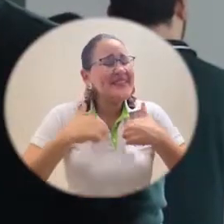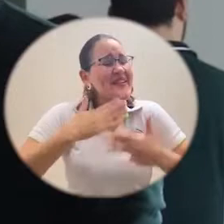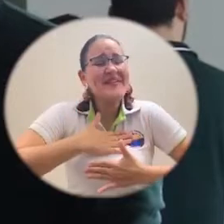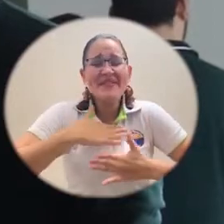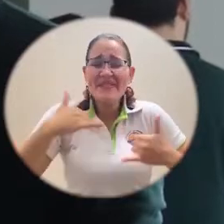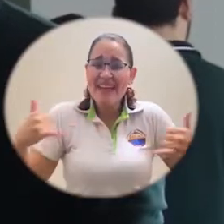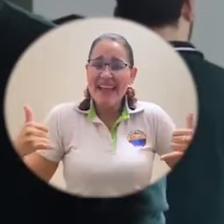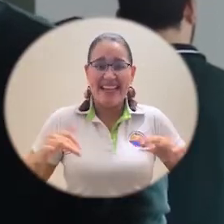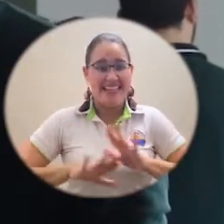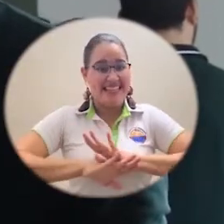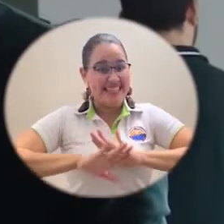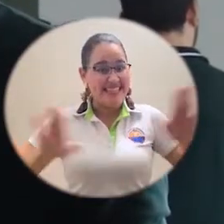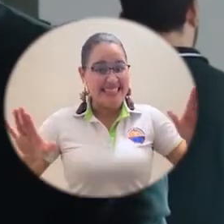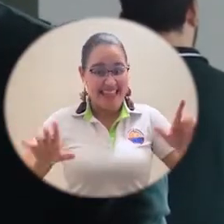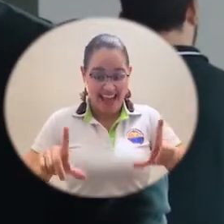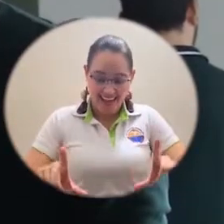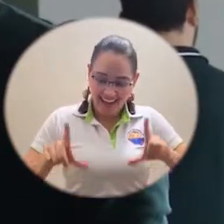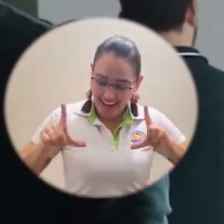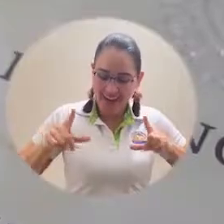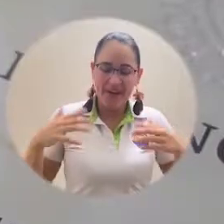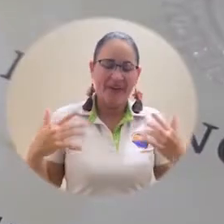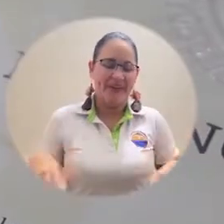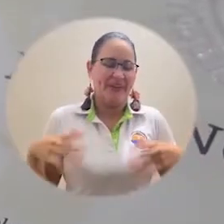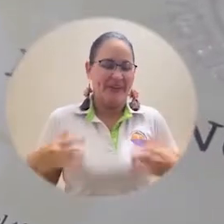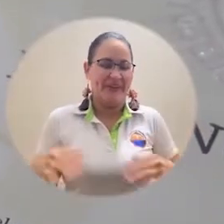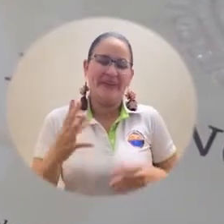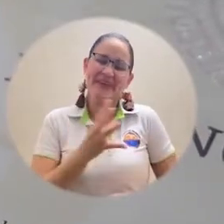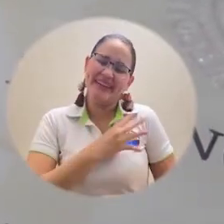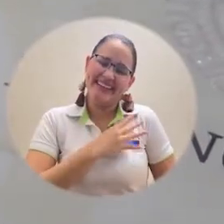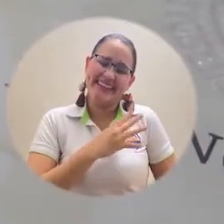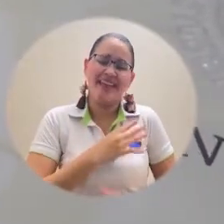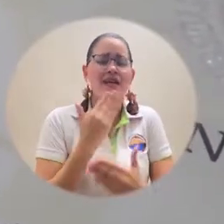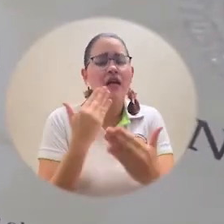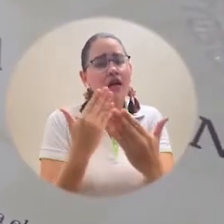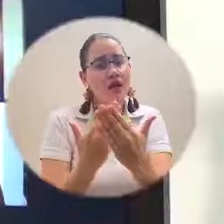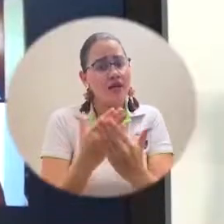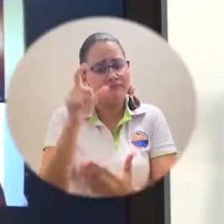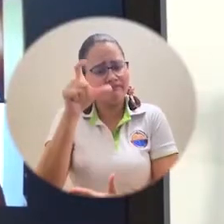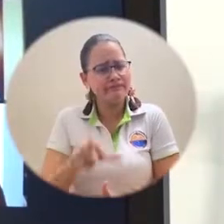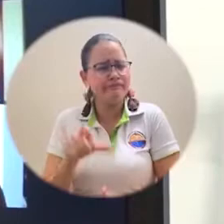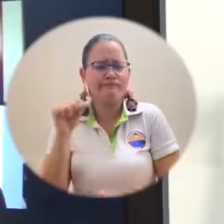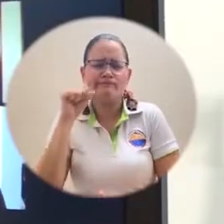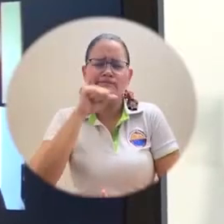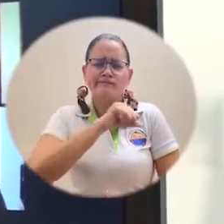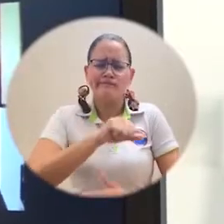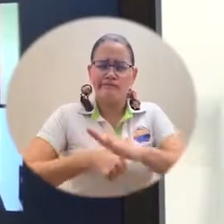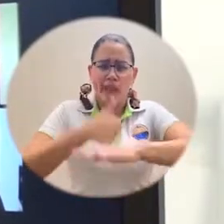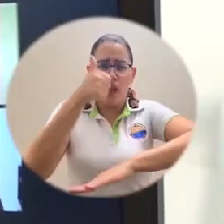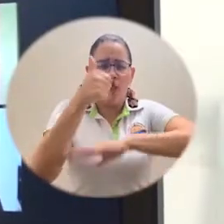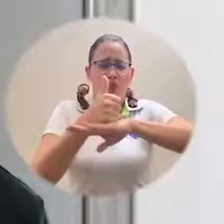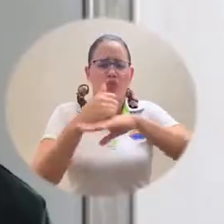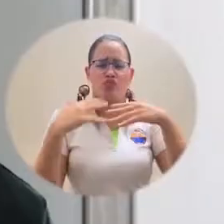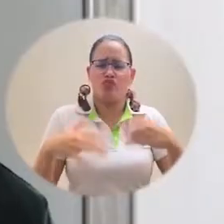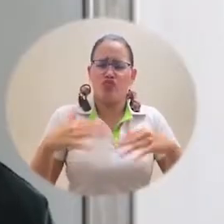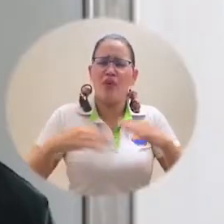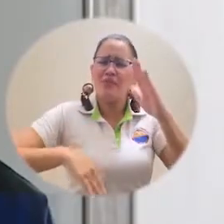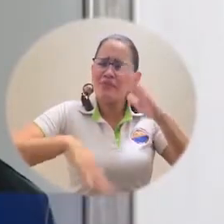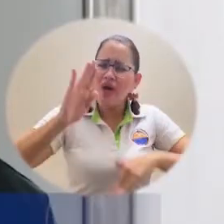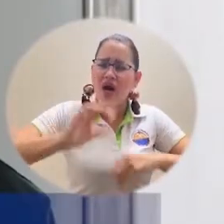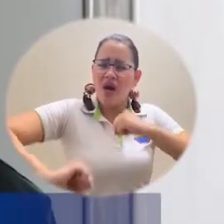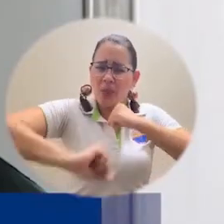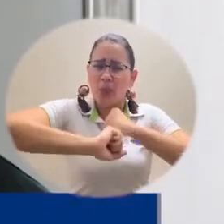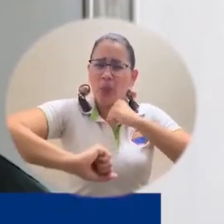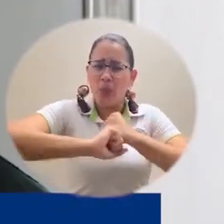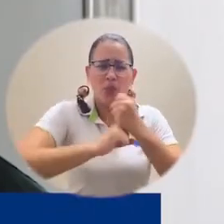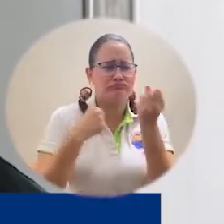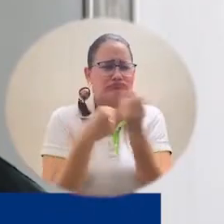Feliz, feliz que ya haya obtenido pues su diploma y agradecerle al rector por todos los recursos que ha